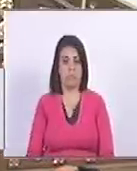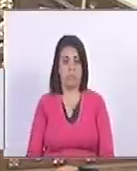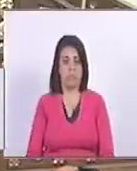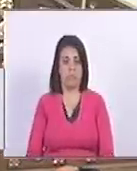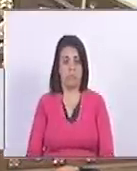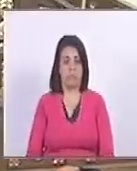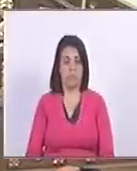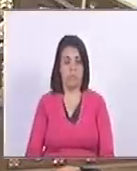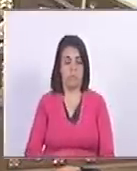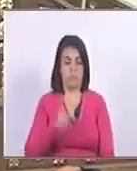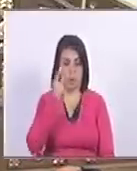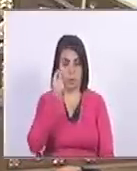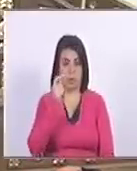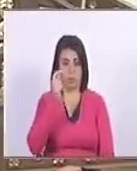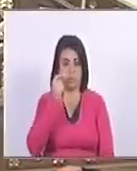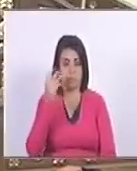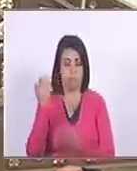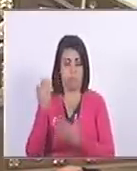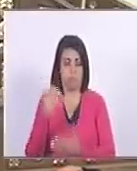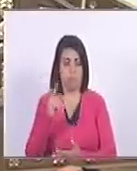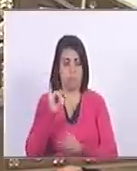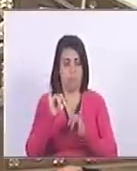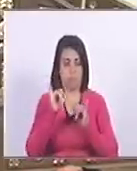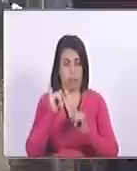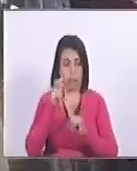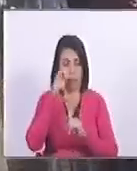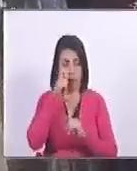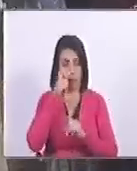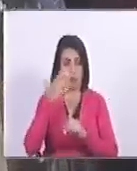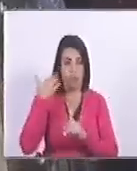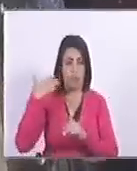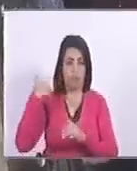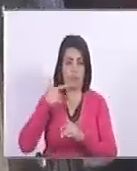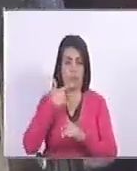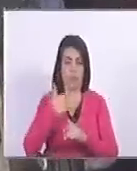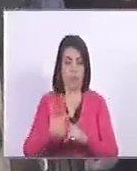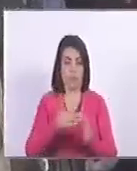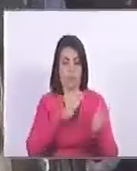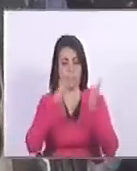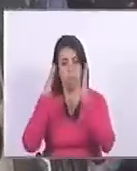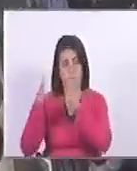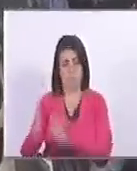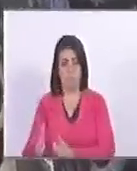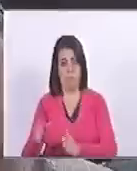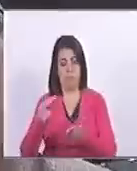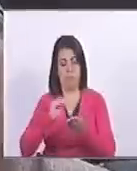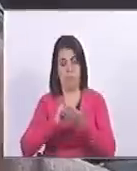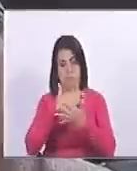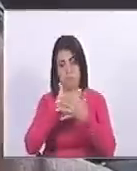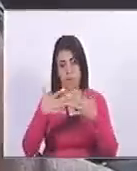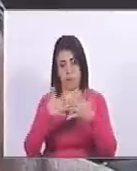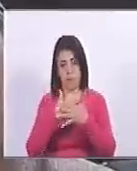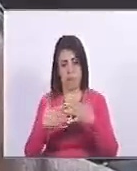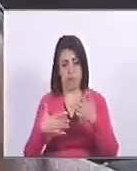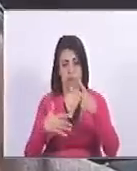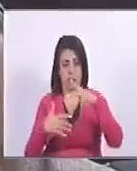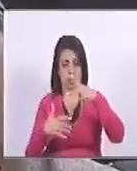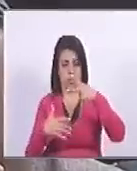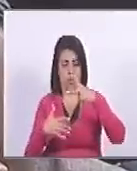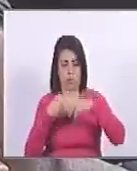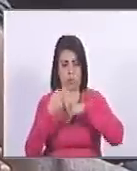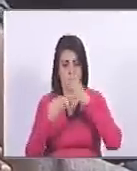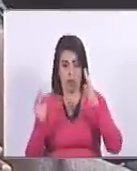Diputado Rondero. Cabe la misma observación del artículo anterior, presidente. Entonces debemos diferirlo para dar una redacción semejante a los dos artículos de la manera que